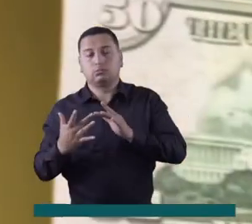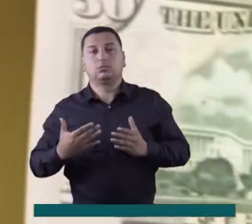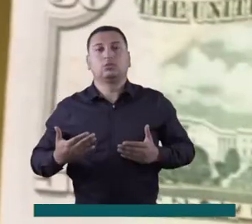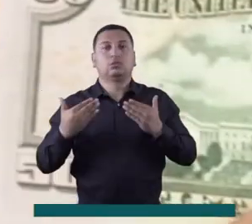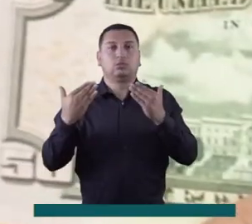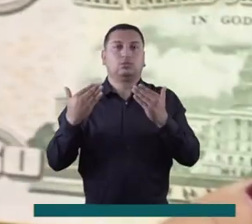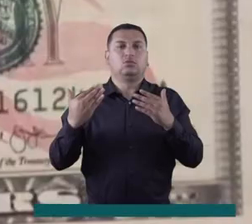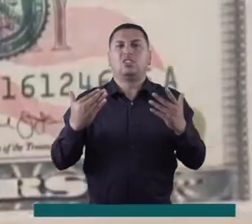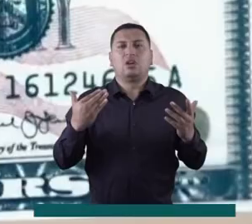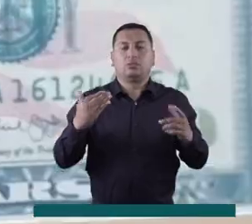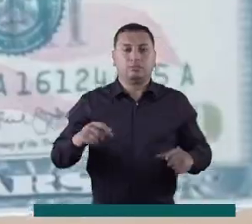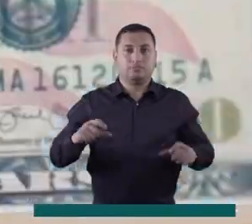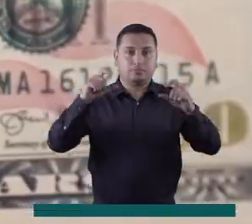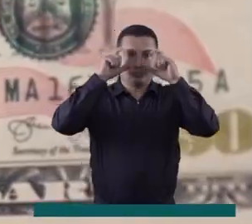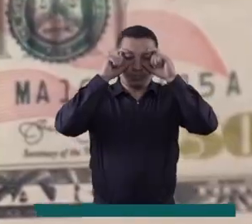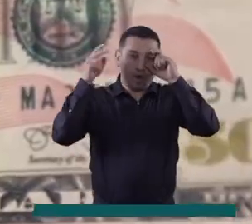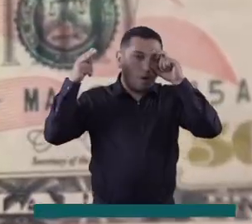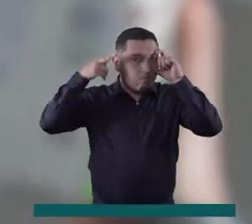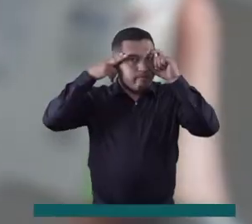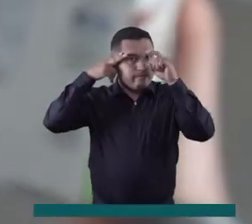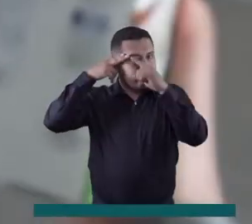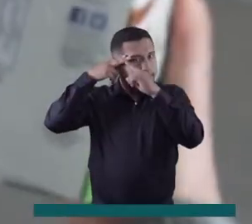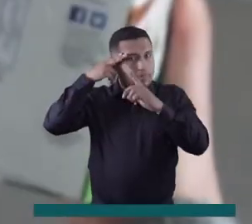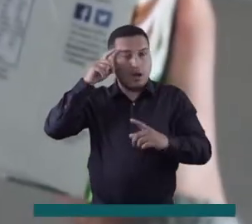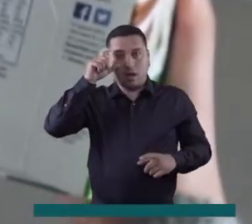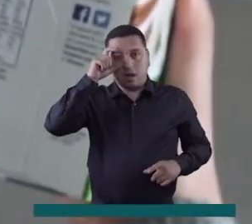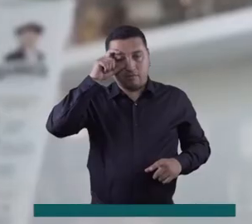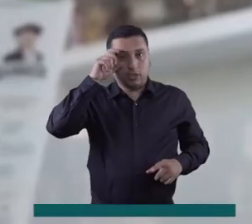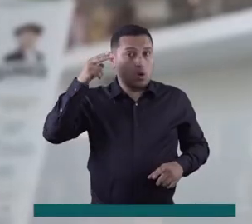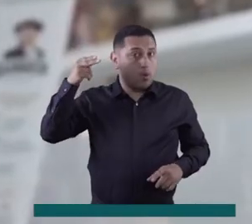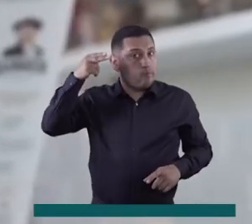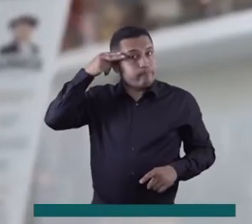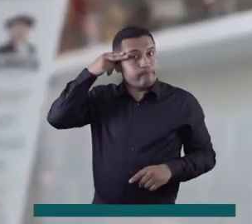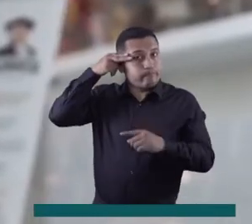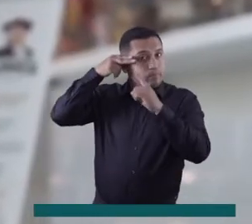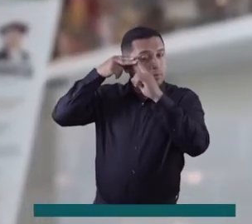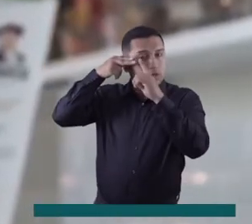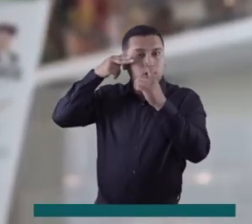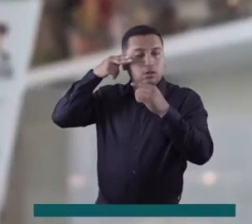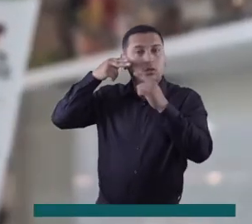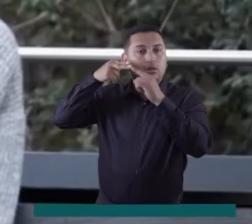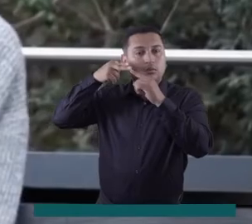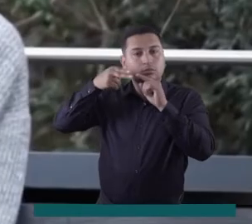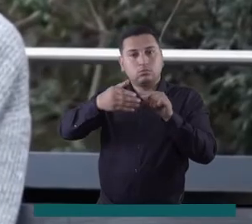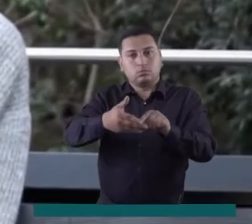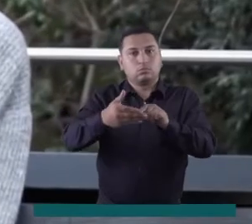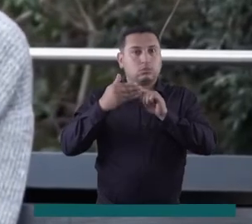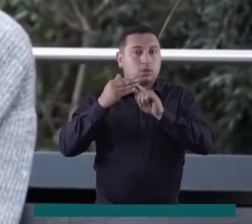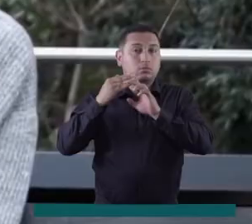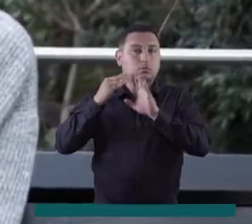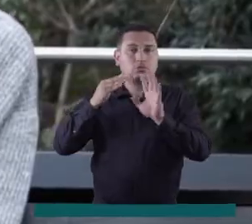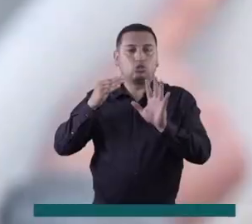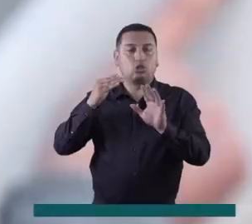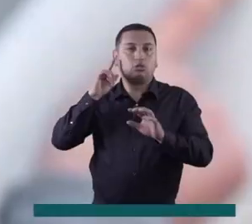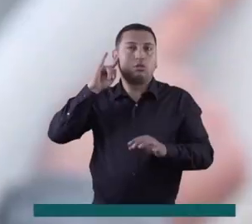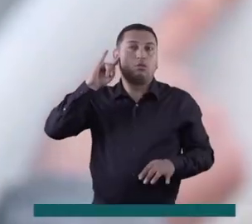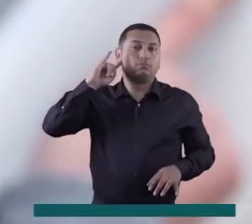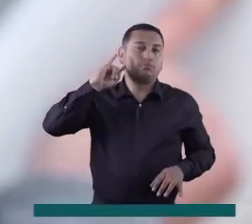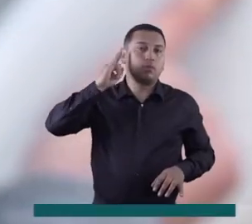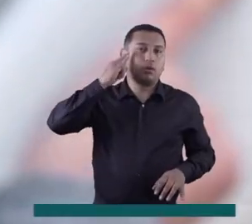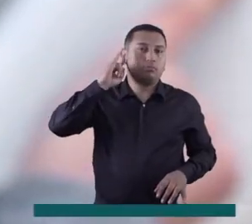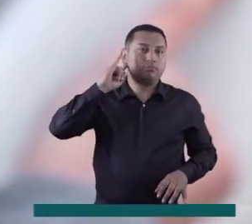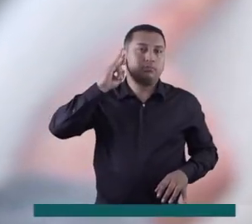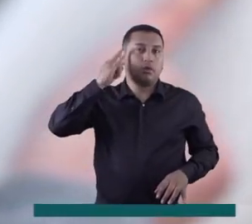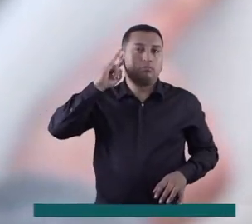ceguera. Es un dispositivo que va en la montura de las gafas por medio de unos imanes y va a transmitirle al usuario en forma